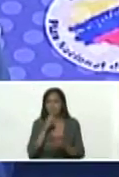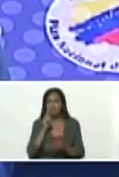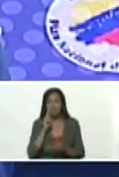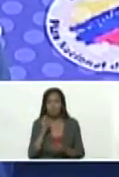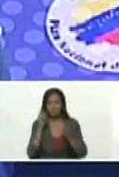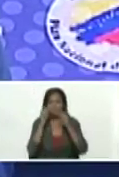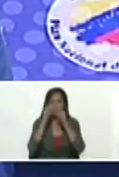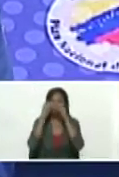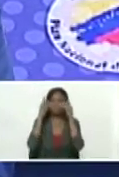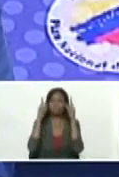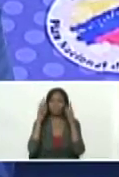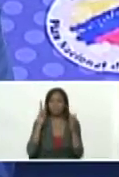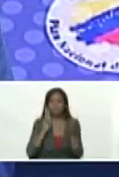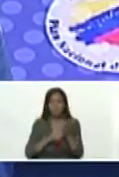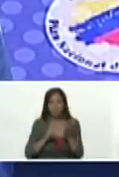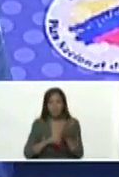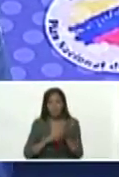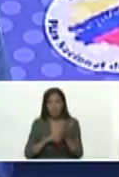Impresionante cómo